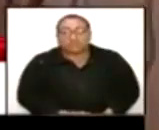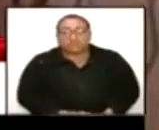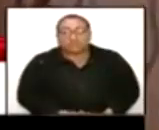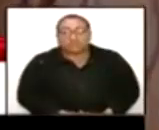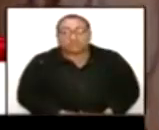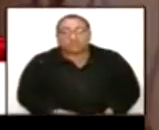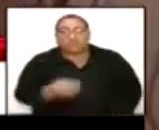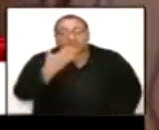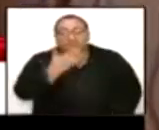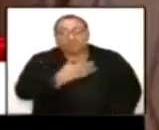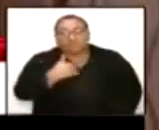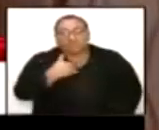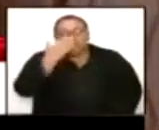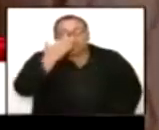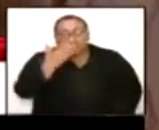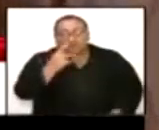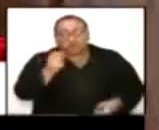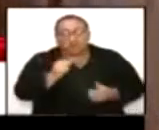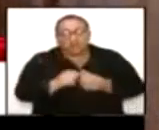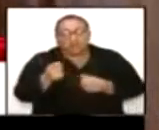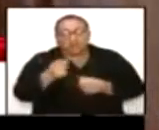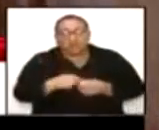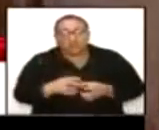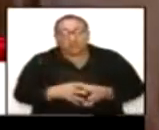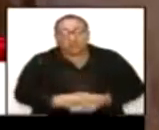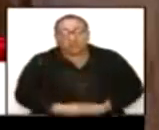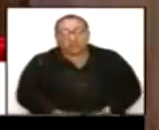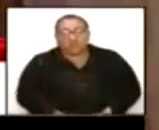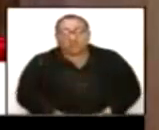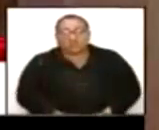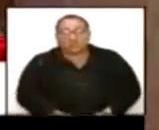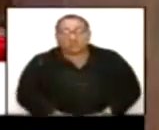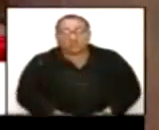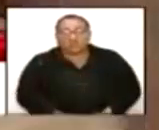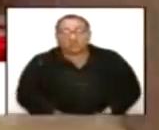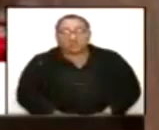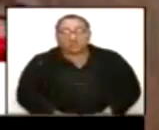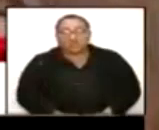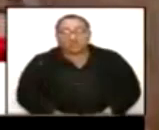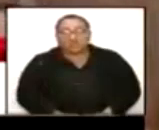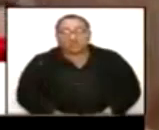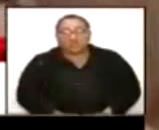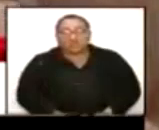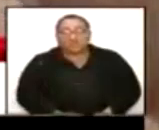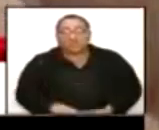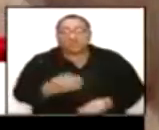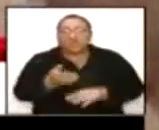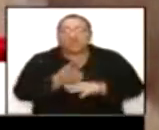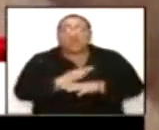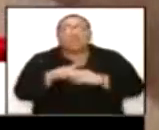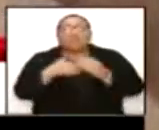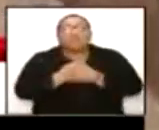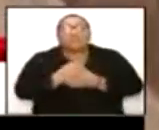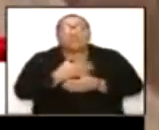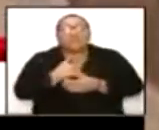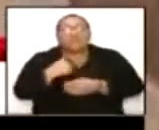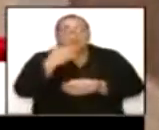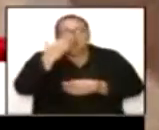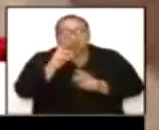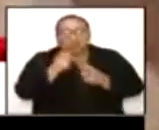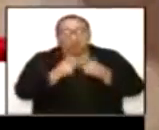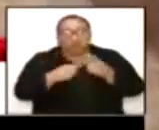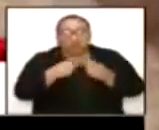Muchas gracias, presidente. Saludando la participación de las y los congresistas. Antes, presidente, quiero